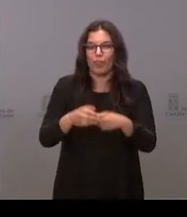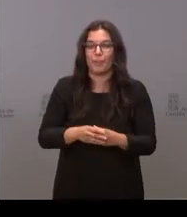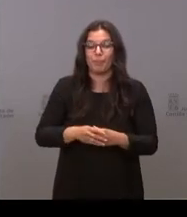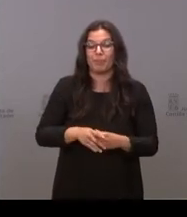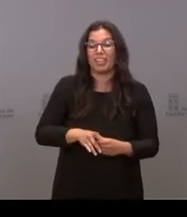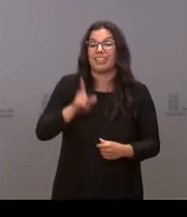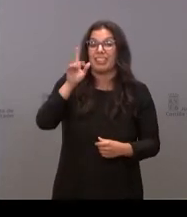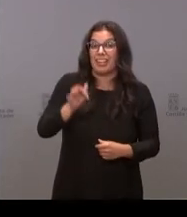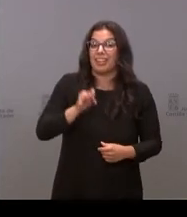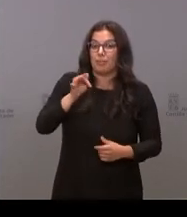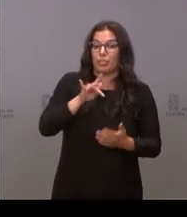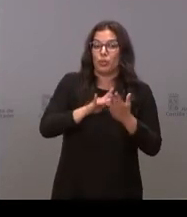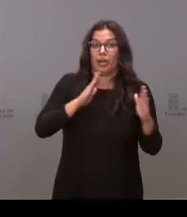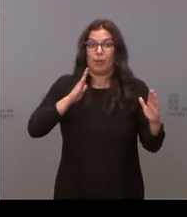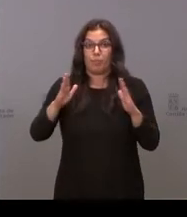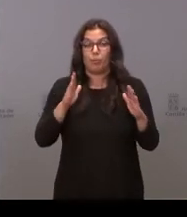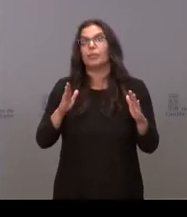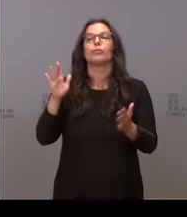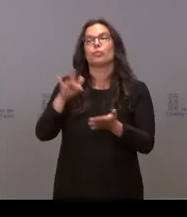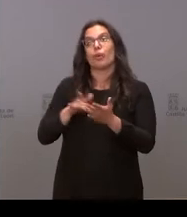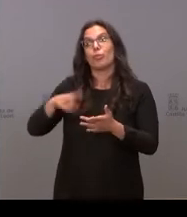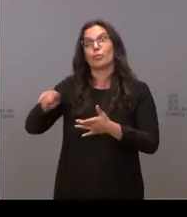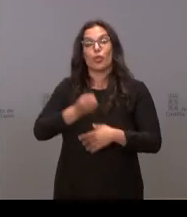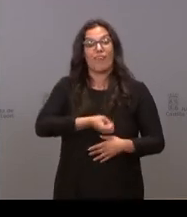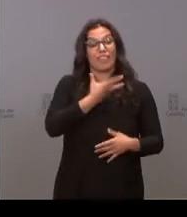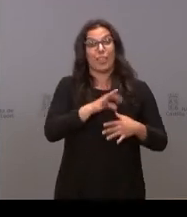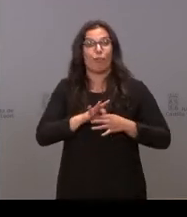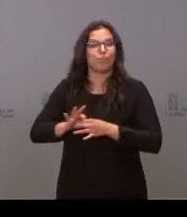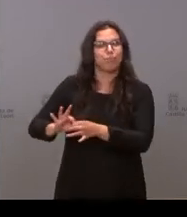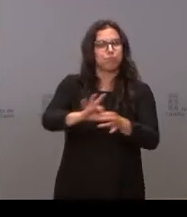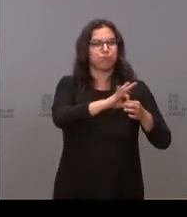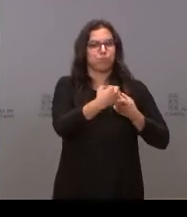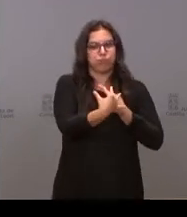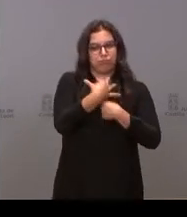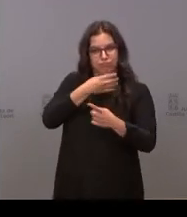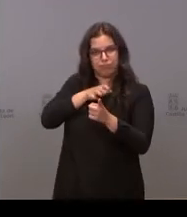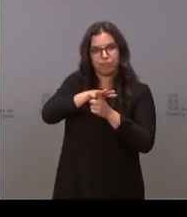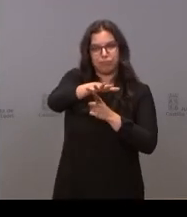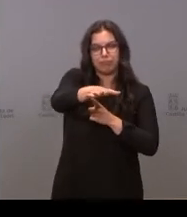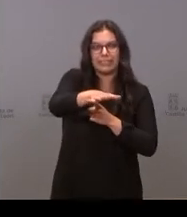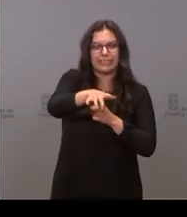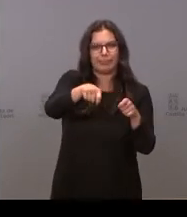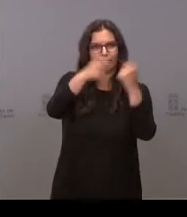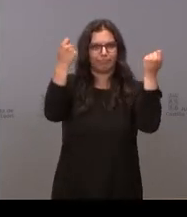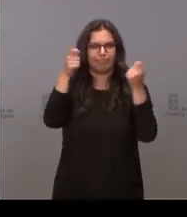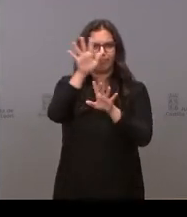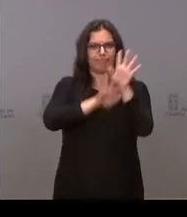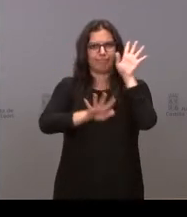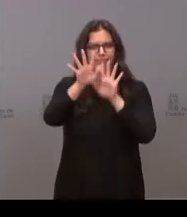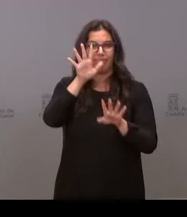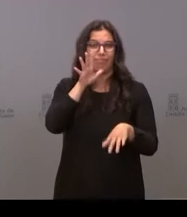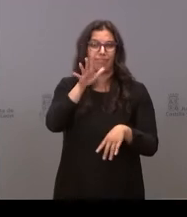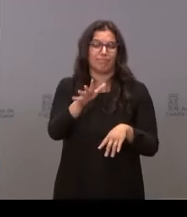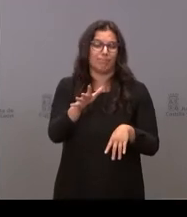momento en el que esa conexión que teníais con la afición, con la grada, pues ha sido especialmente complicado y difícil. Tú